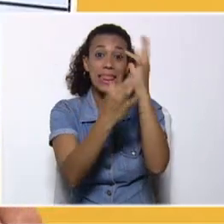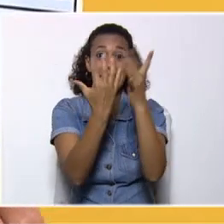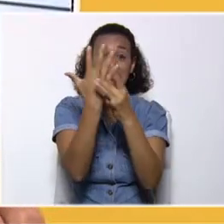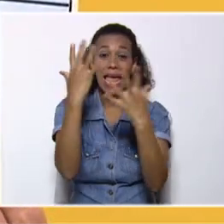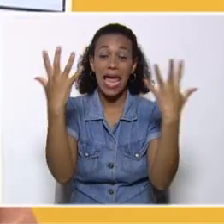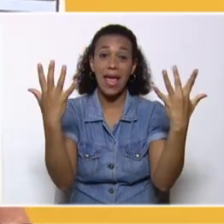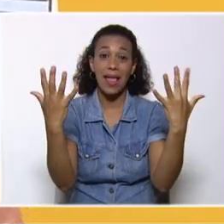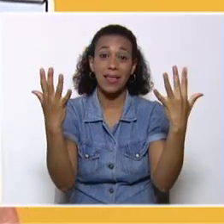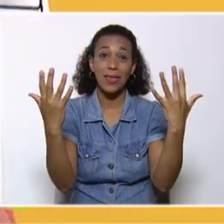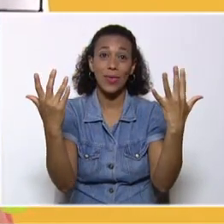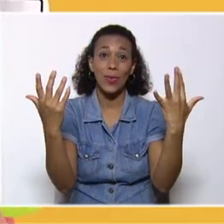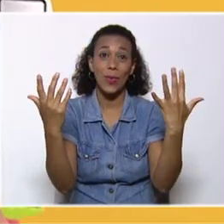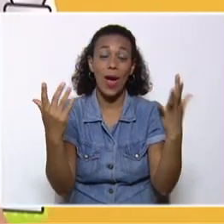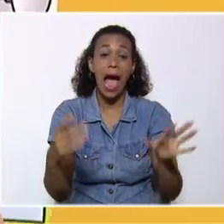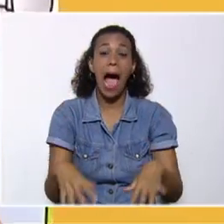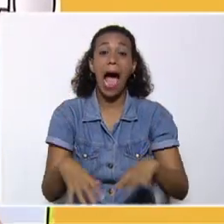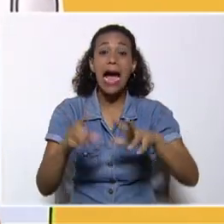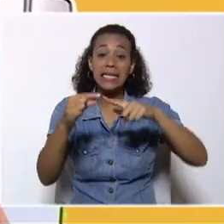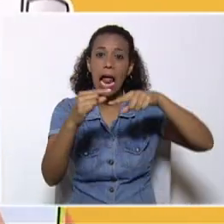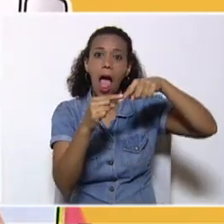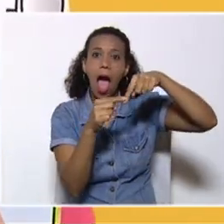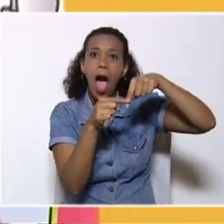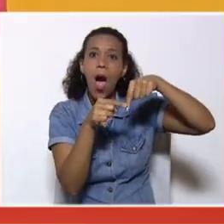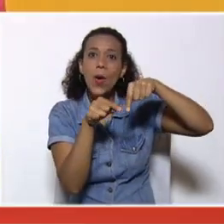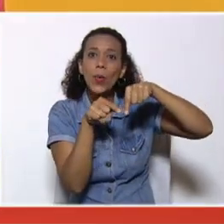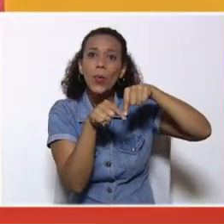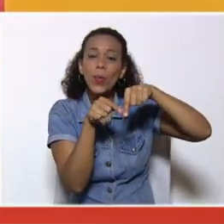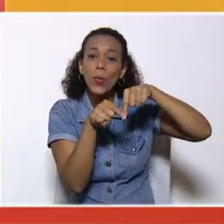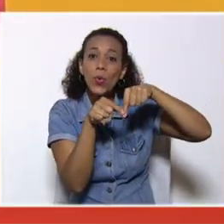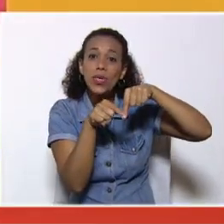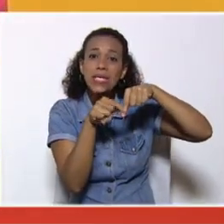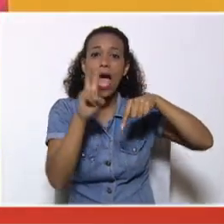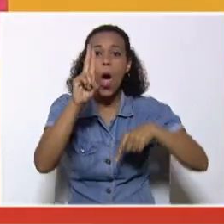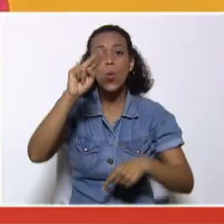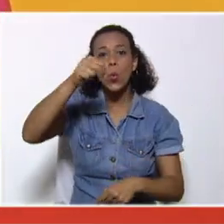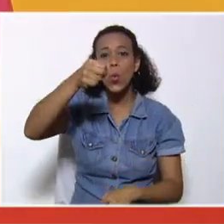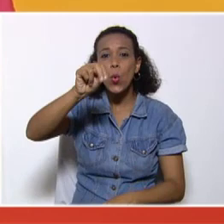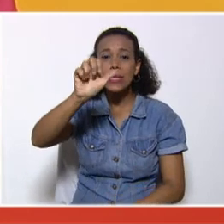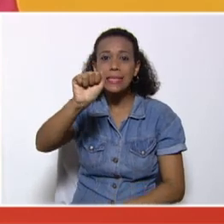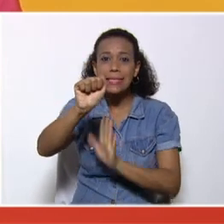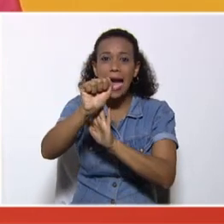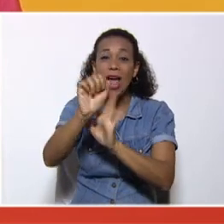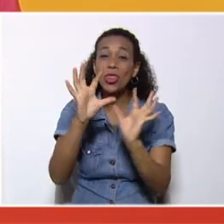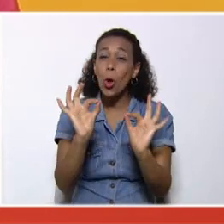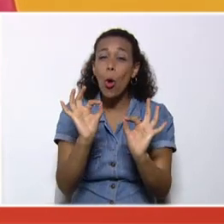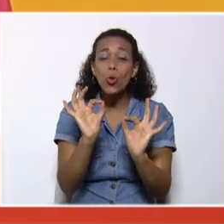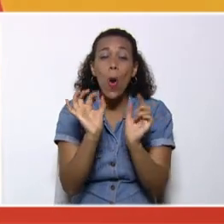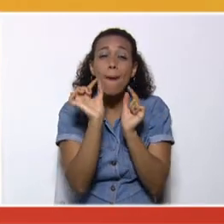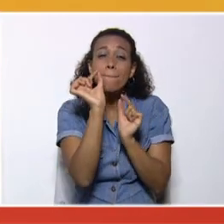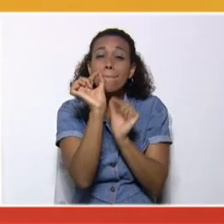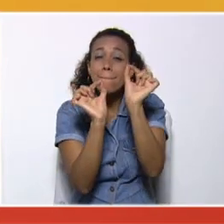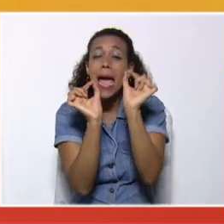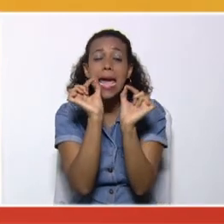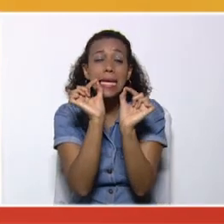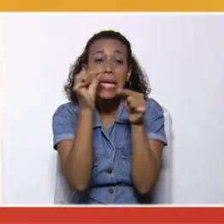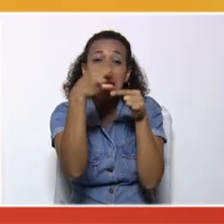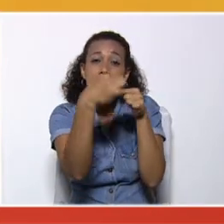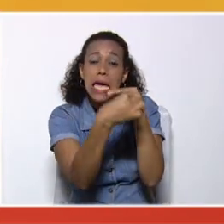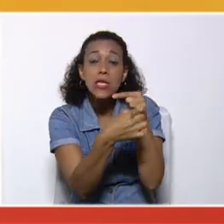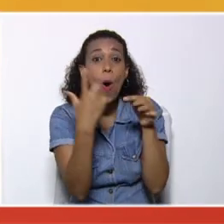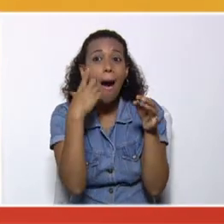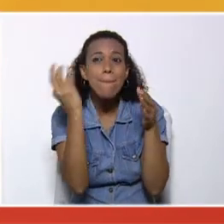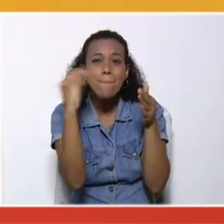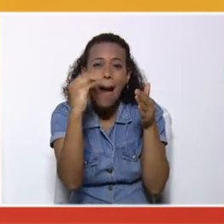dedos y hasta las uñas de los dedos. Son detalles que nuestra niña y nuestro niño pueden